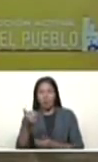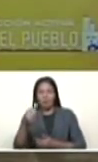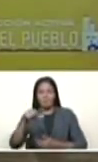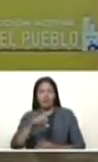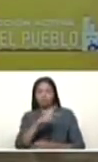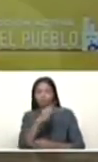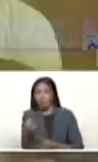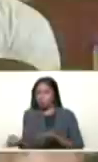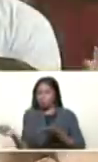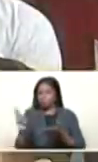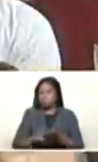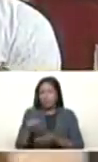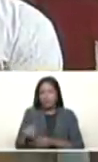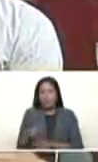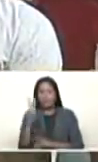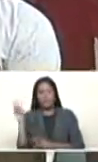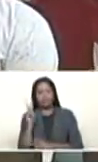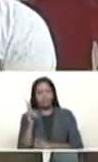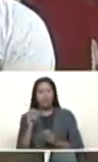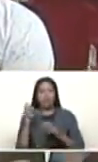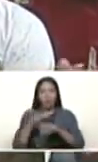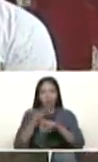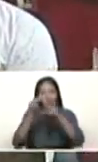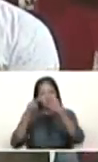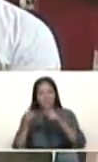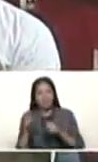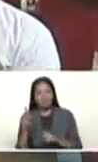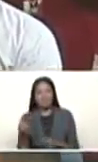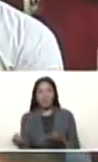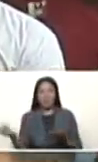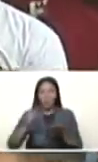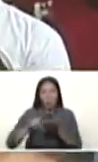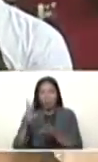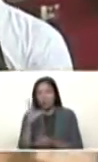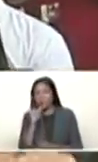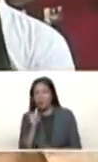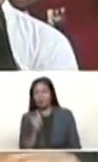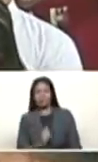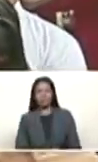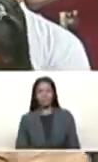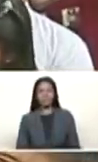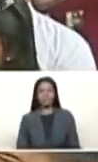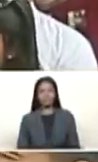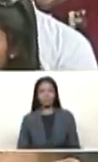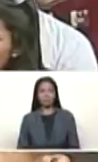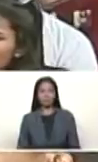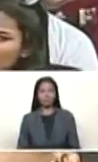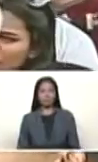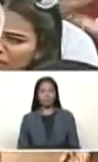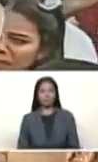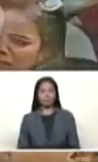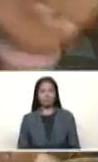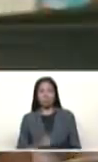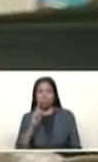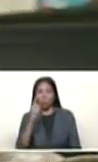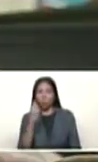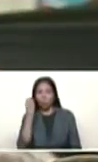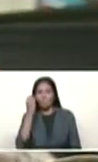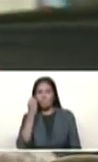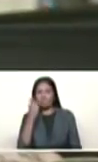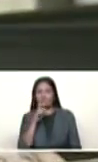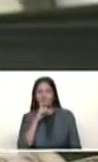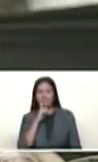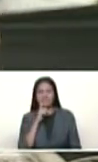volverán. Ni por las malas ni por las buenas. No volverán. Uno, yo lo creo muy difícil por esta